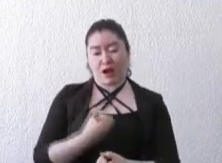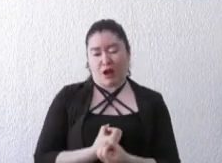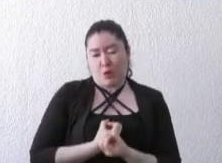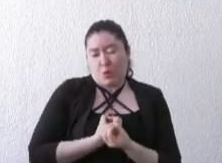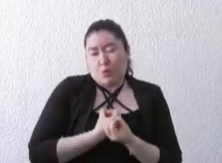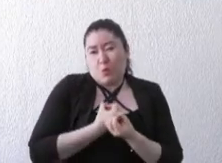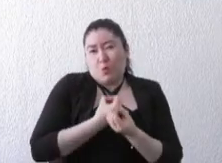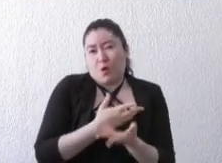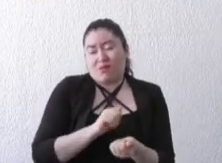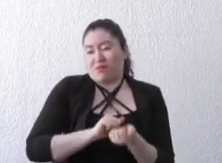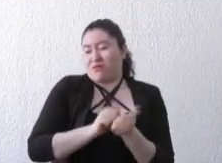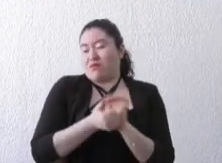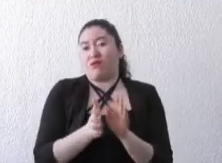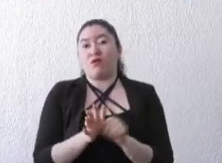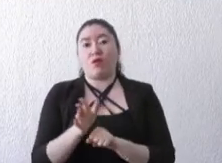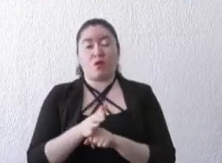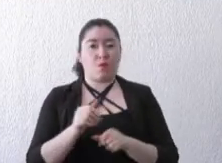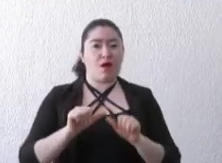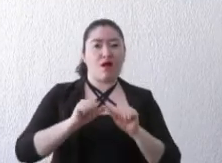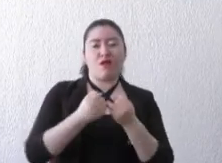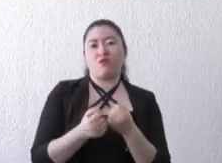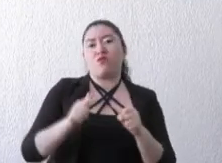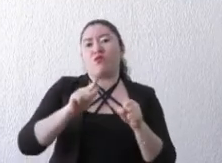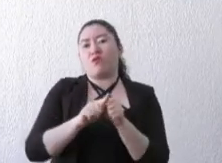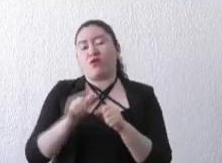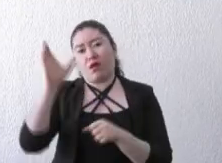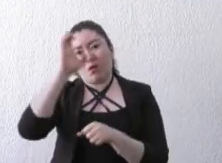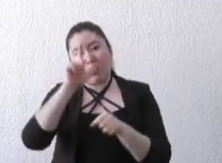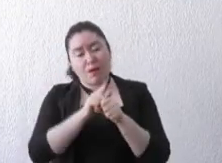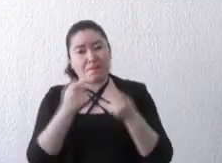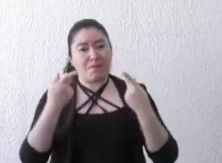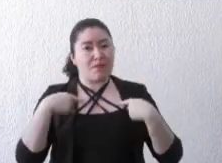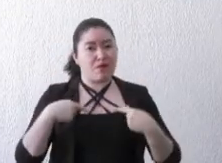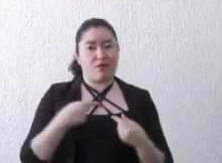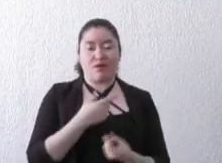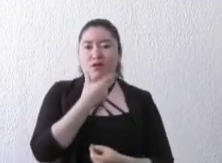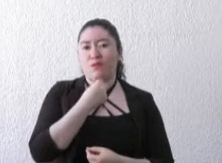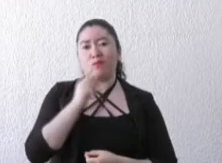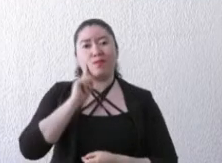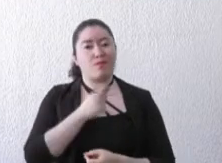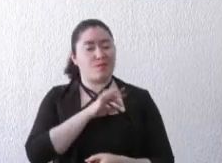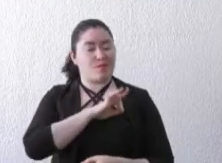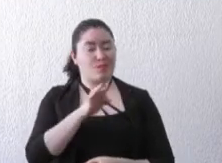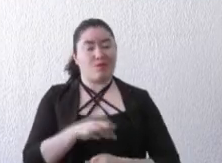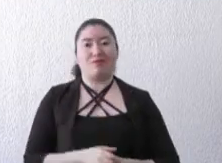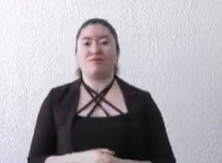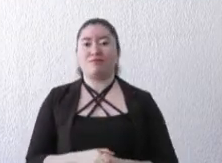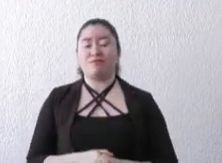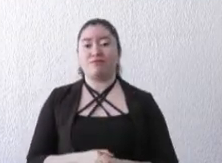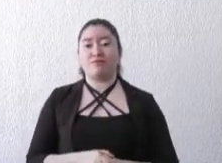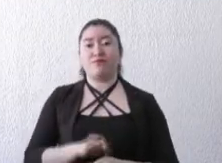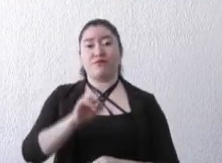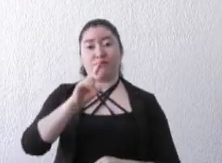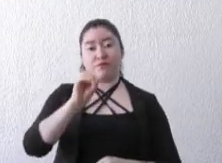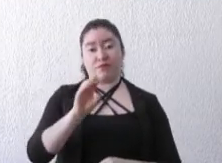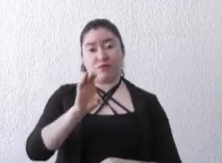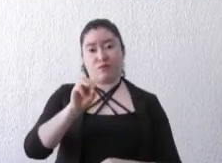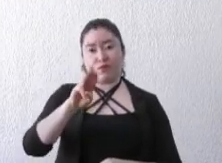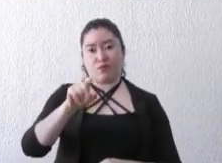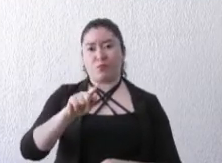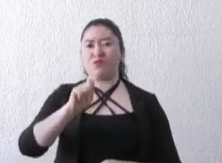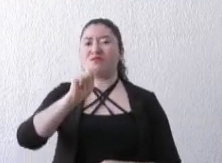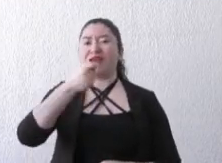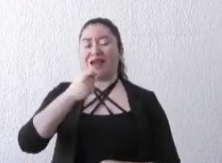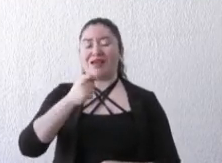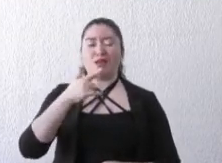de las manifestaciones socioculturales de las y los ciudadanos. Faro Cosmos significa lucha, esperanza